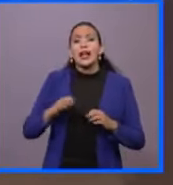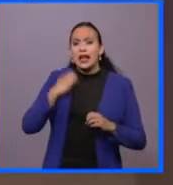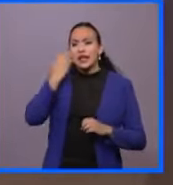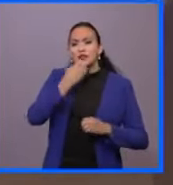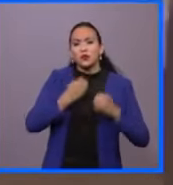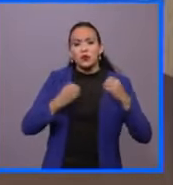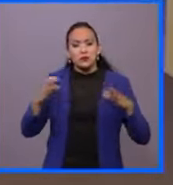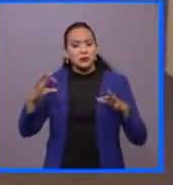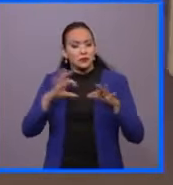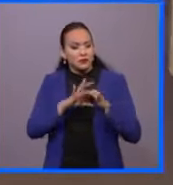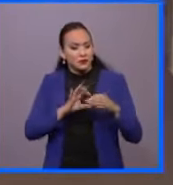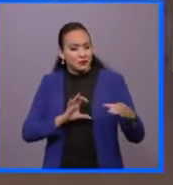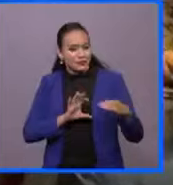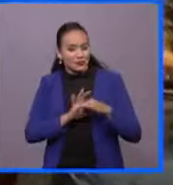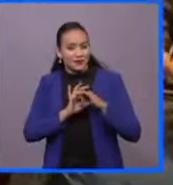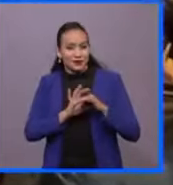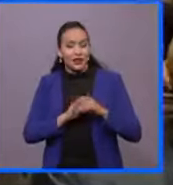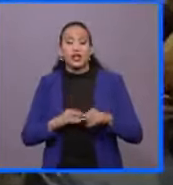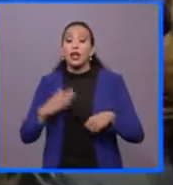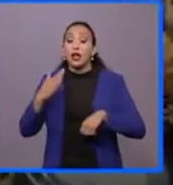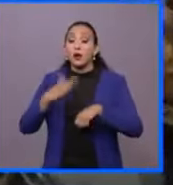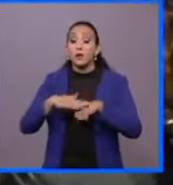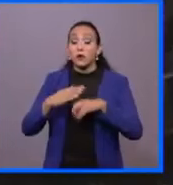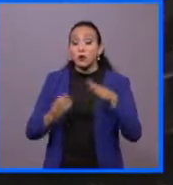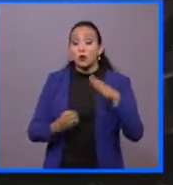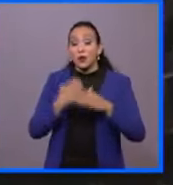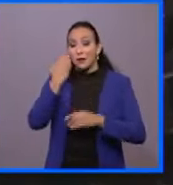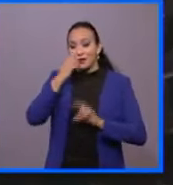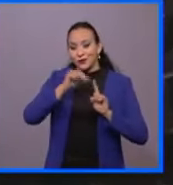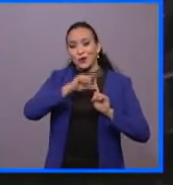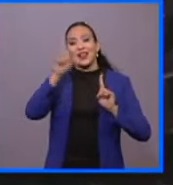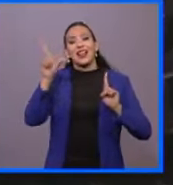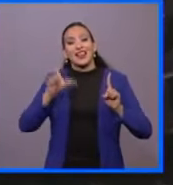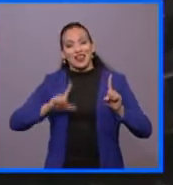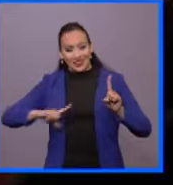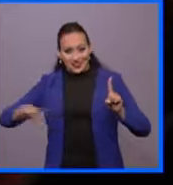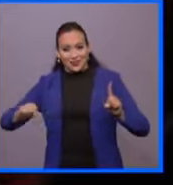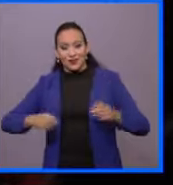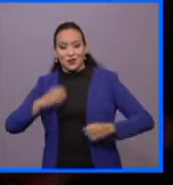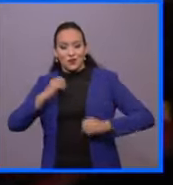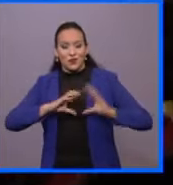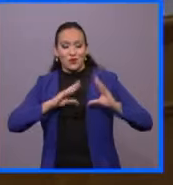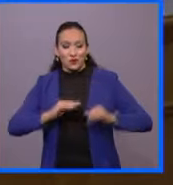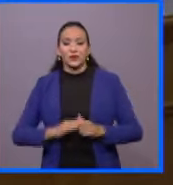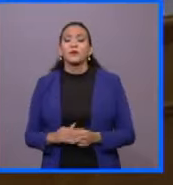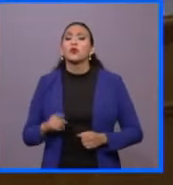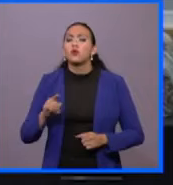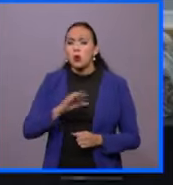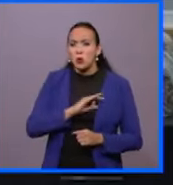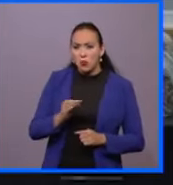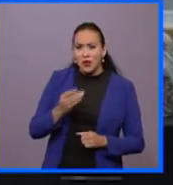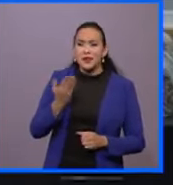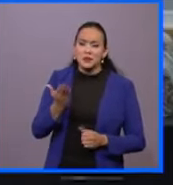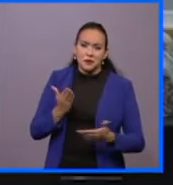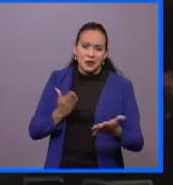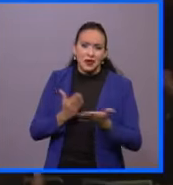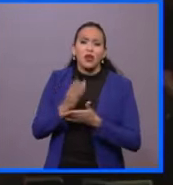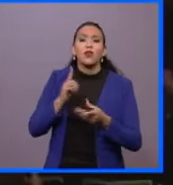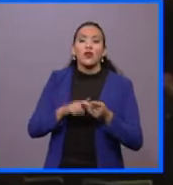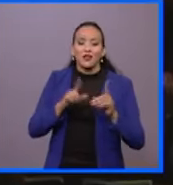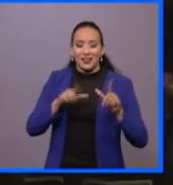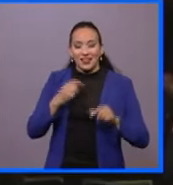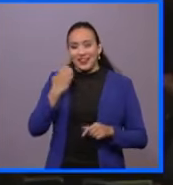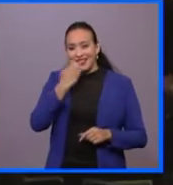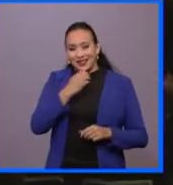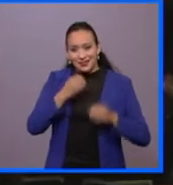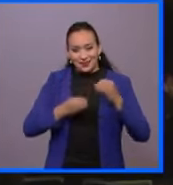Escuelas Judiciales y la próxima transformación en la Escuela Nacional de Formación Judicial. Puede solicitar sus accesos en el sitio web de la